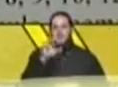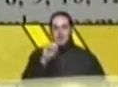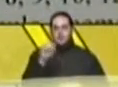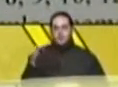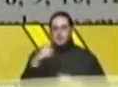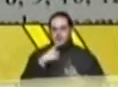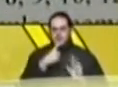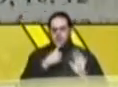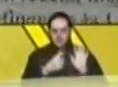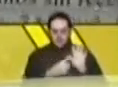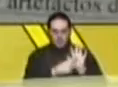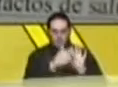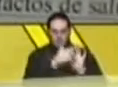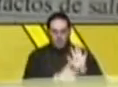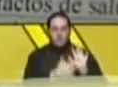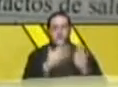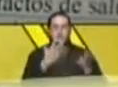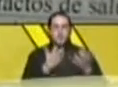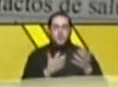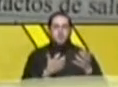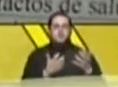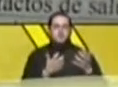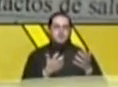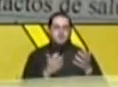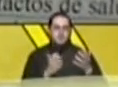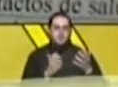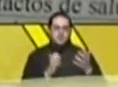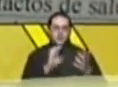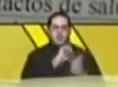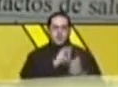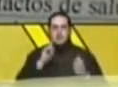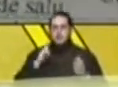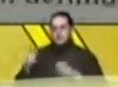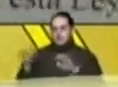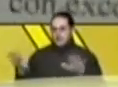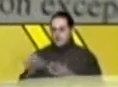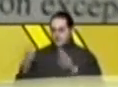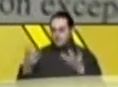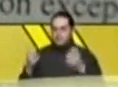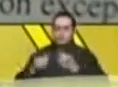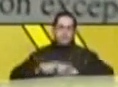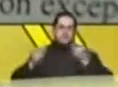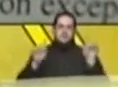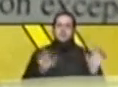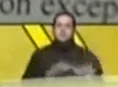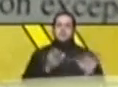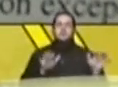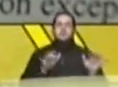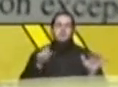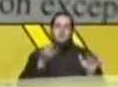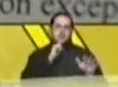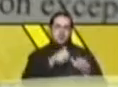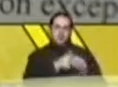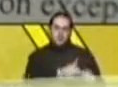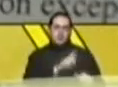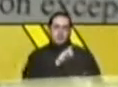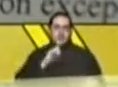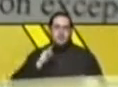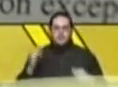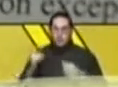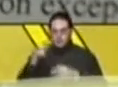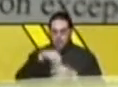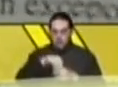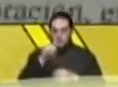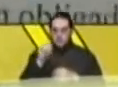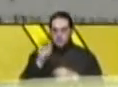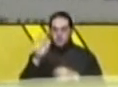por reglamento lo que no quiso hacer la legislatura y que la acción es contraria a la intención legislativa, que en el 2009 incluyó un